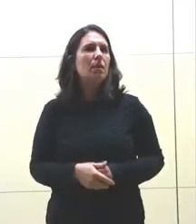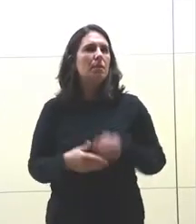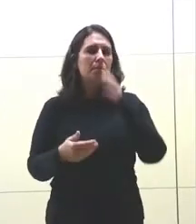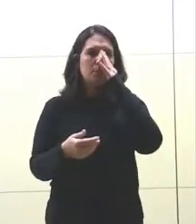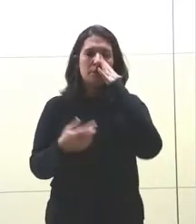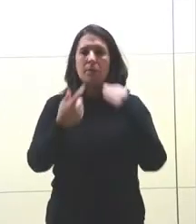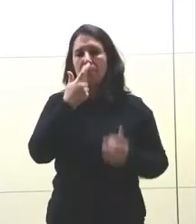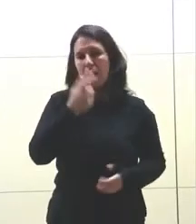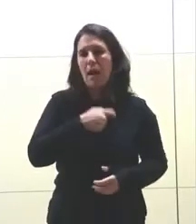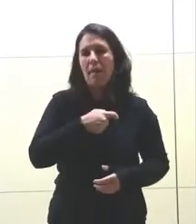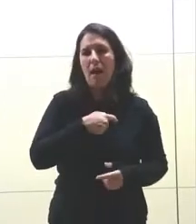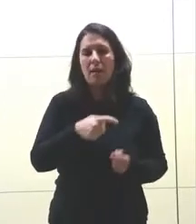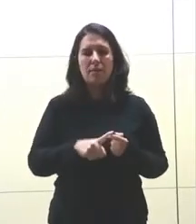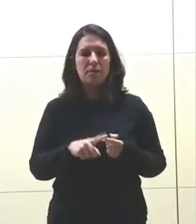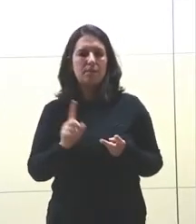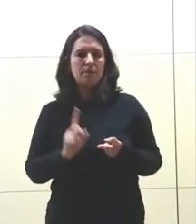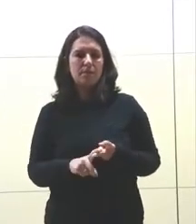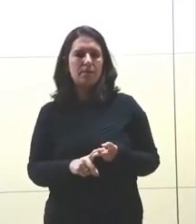cardíacas,